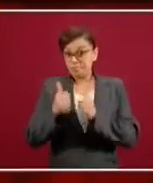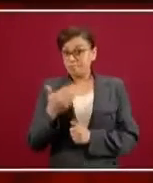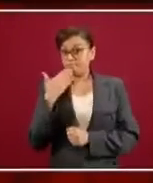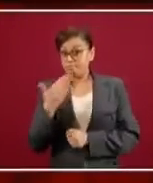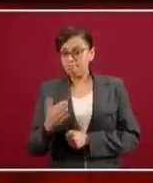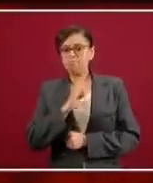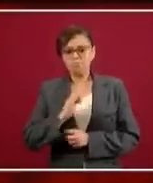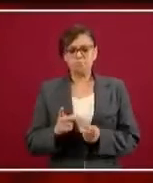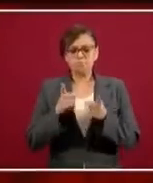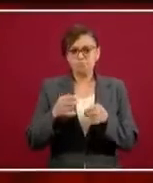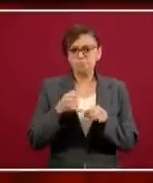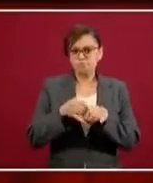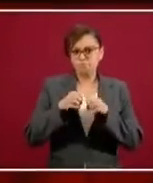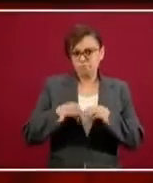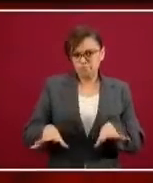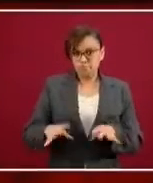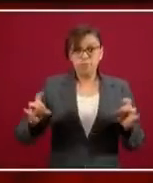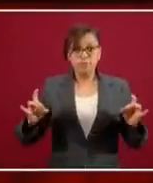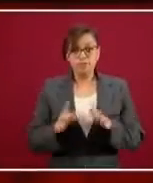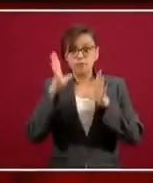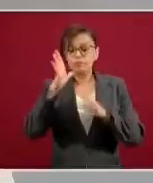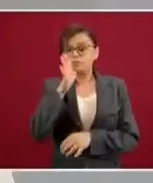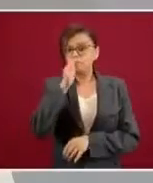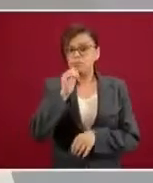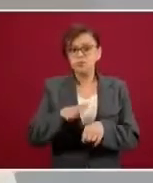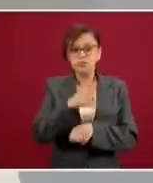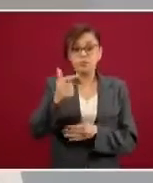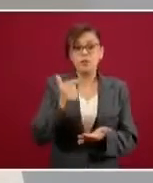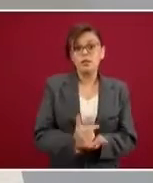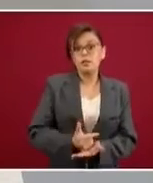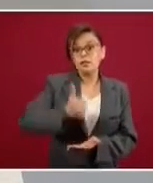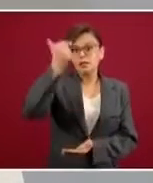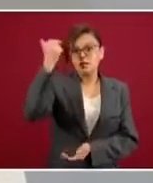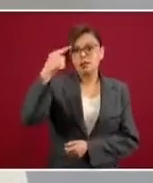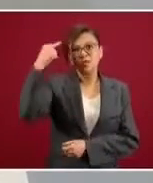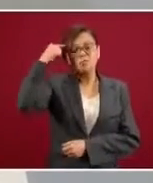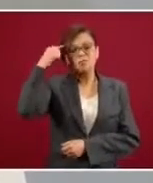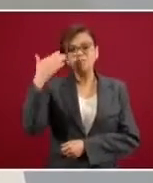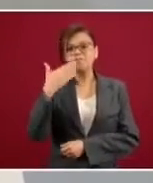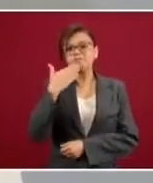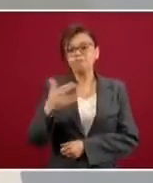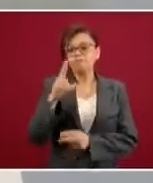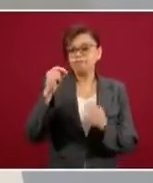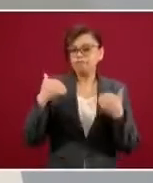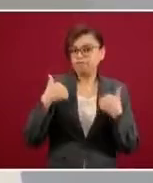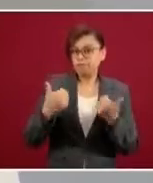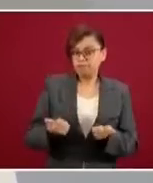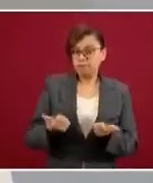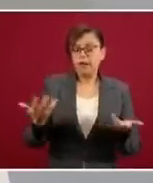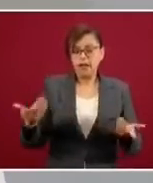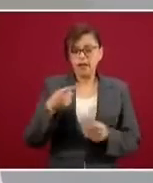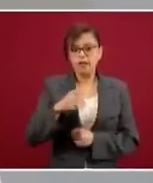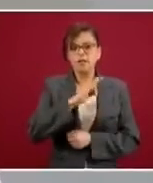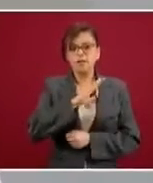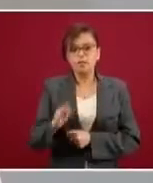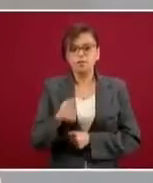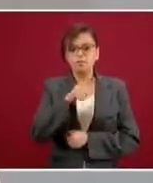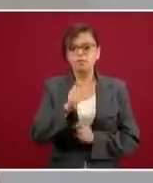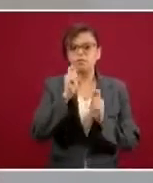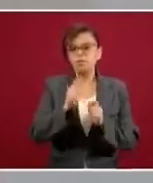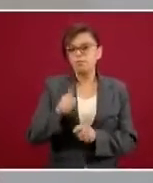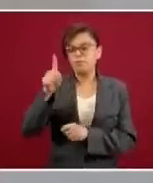porque estuviera gravemente enfermo y no está en un estado consciente, tiene la obligación de referirse a quien ha firmado